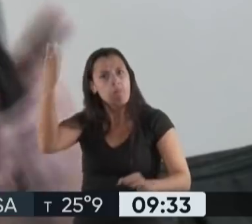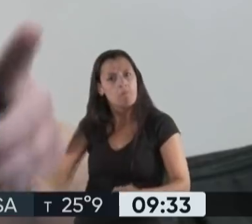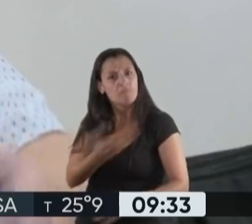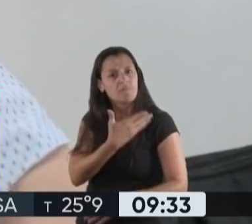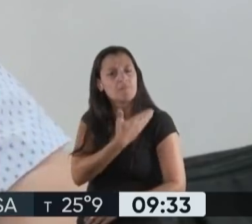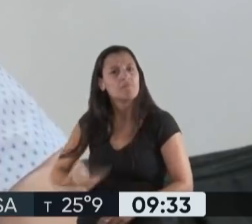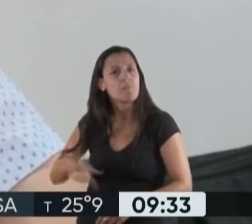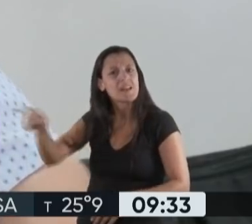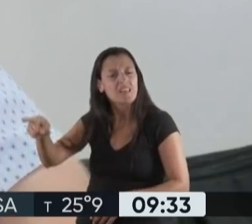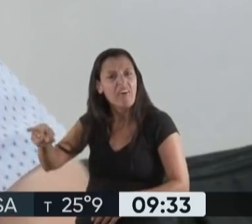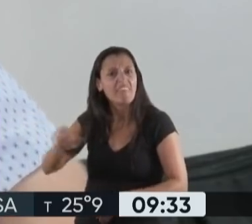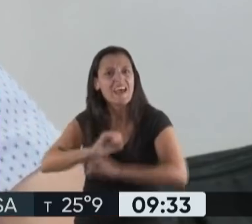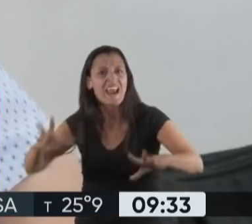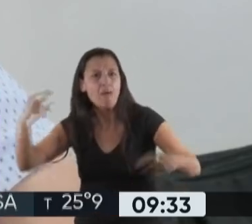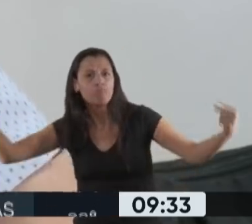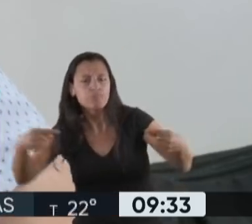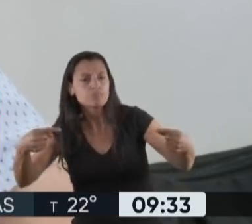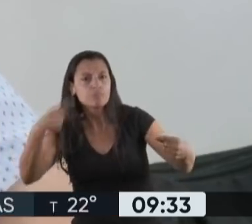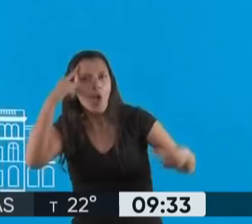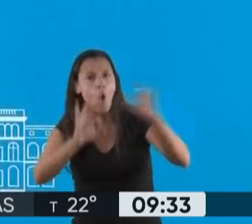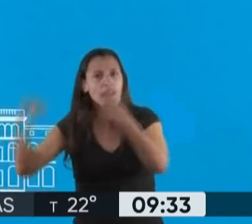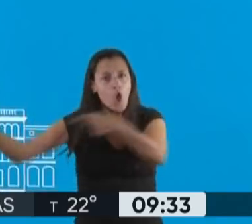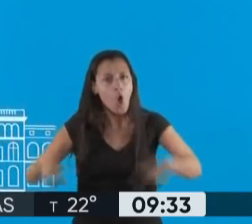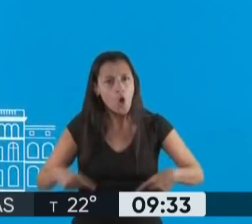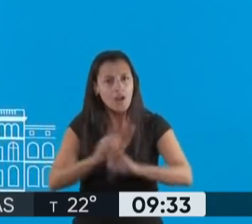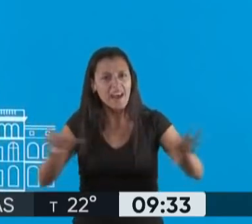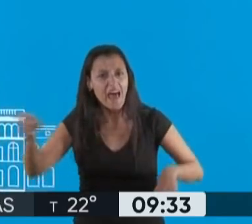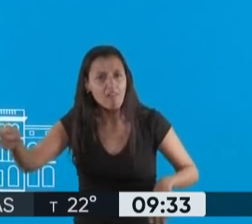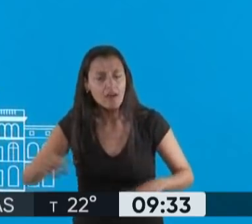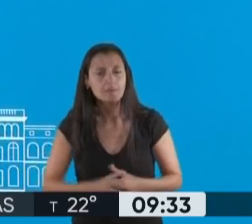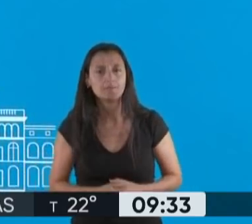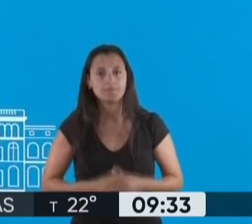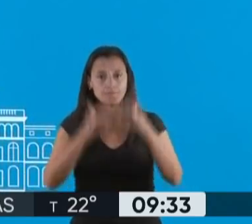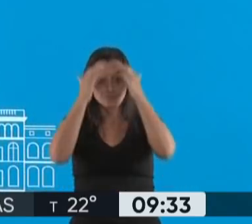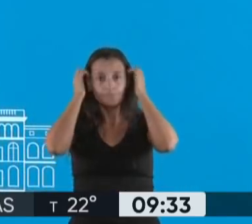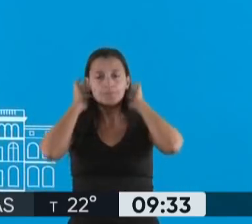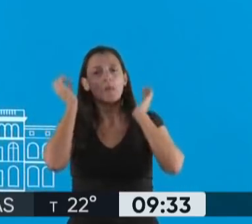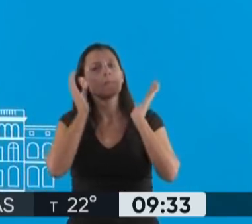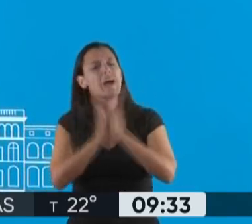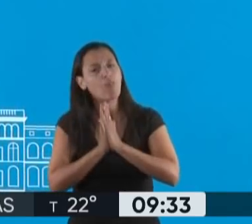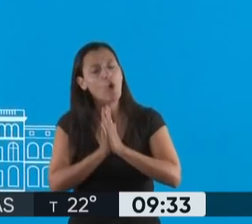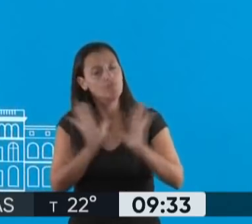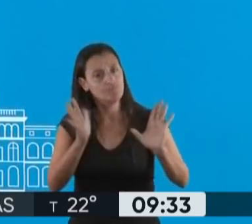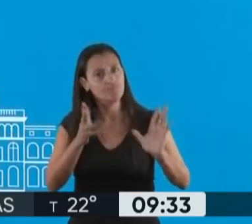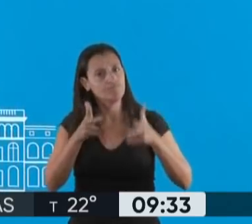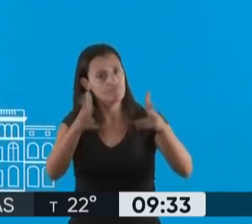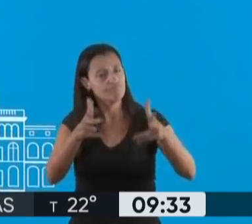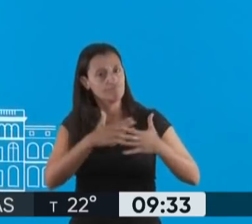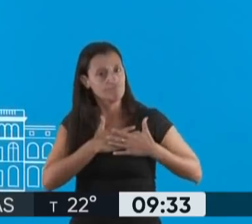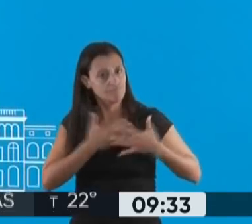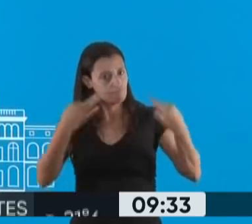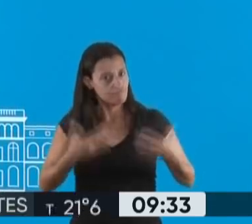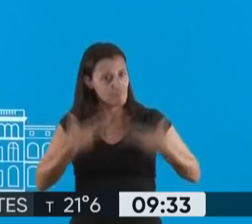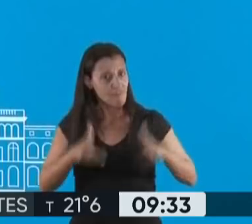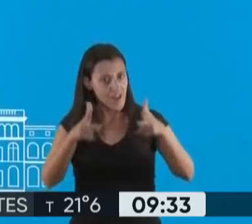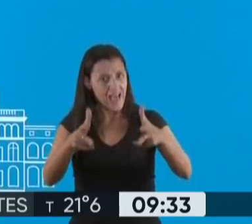espacio de la vicepresidenta disponga de esto? Gracias. Perdóneme poner mi corazoncito en la respuesta, Nicolás, pero si